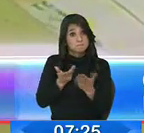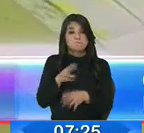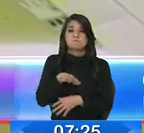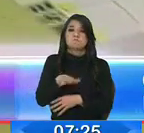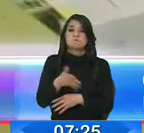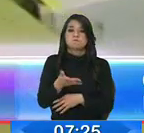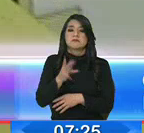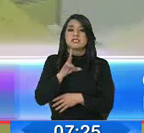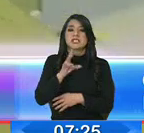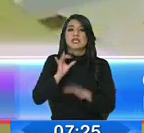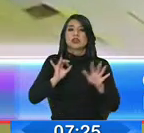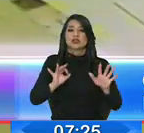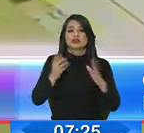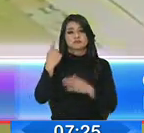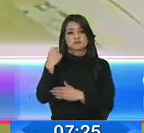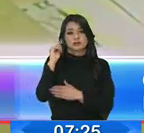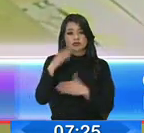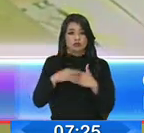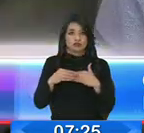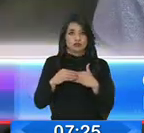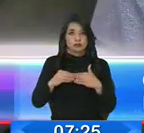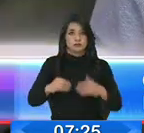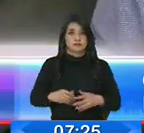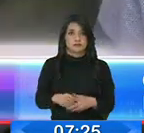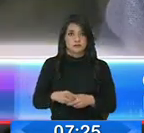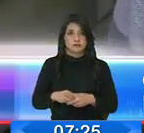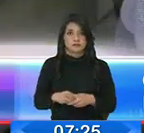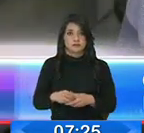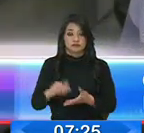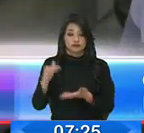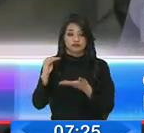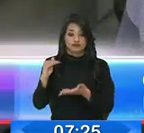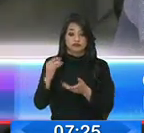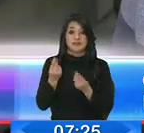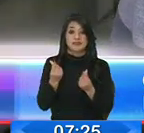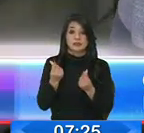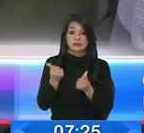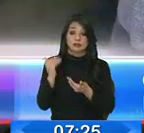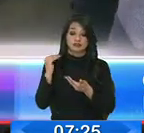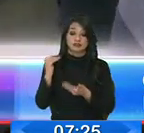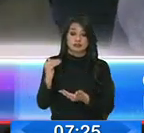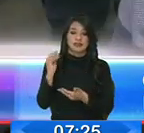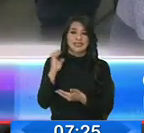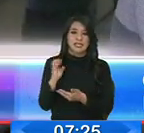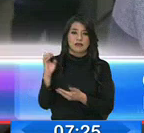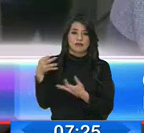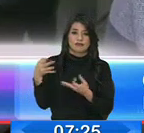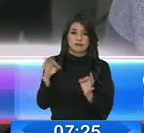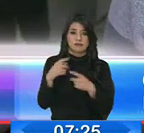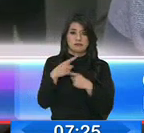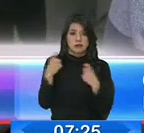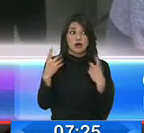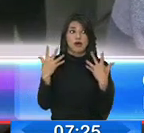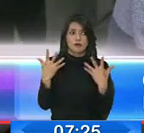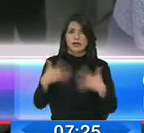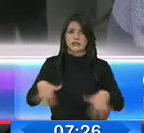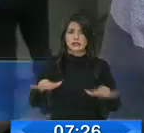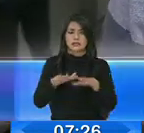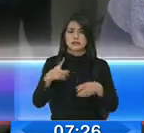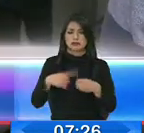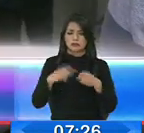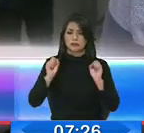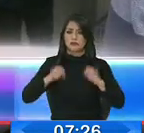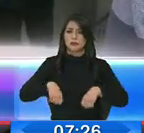aproximadamente $78 millones. Tener la liquidez suficiente en los primeros meses del año permite que se den las obras en la ciudad